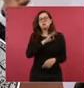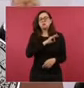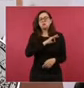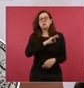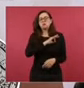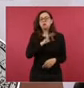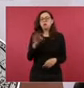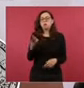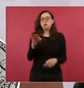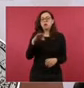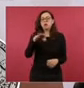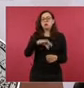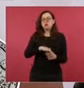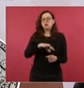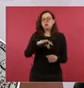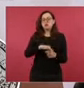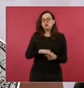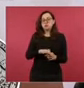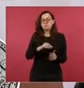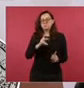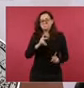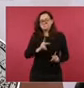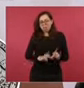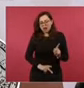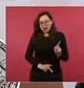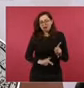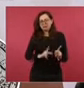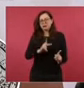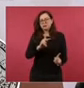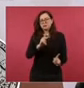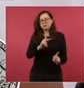definir distritos,